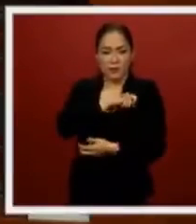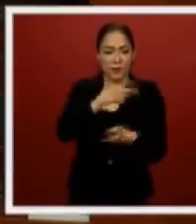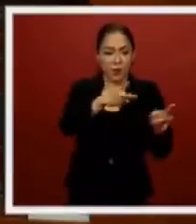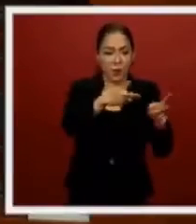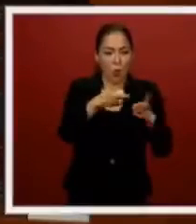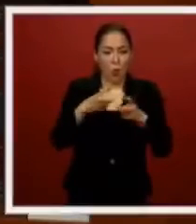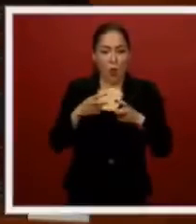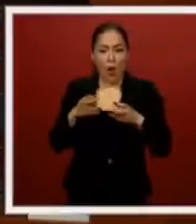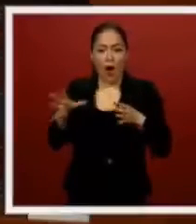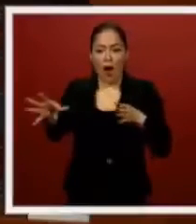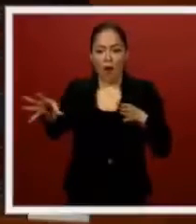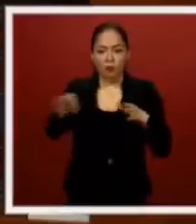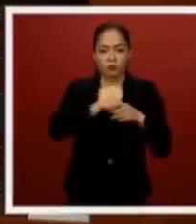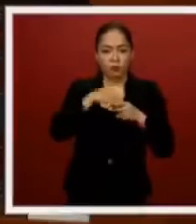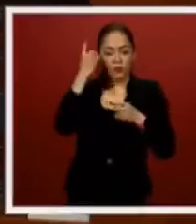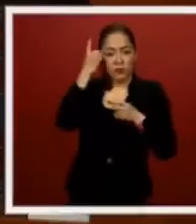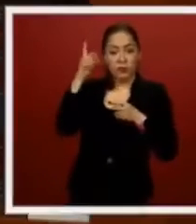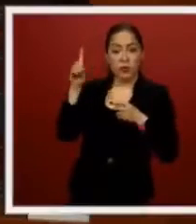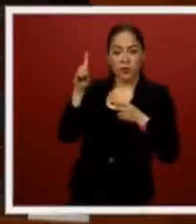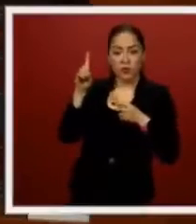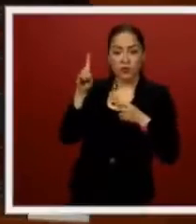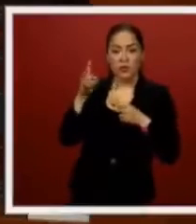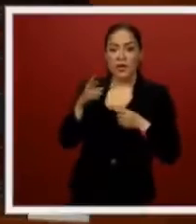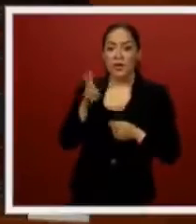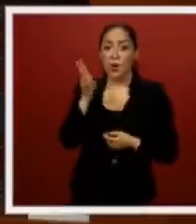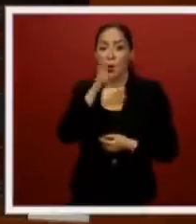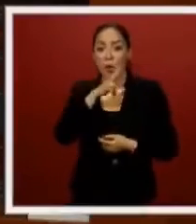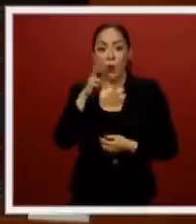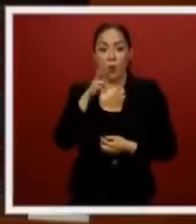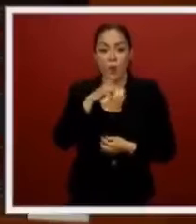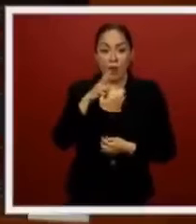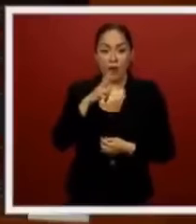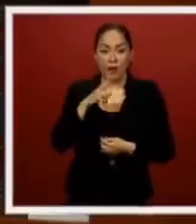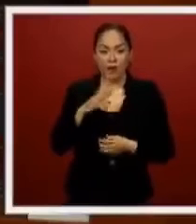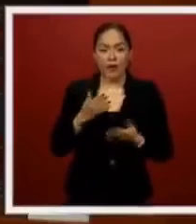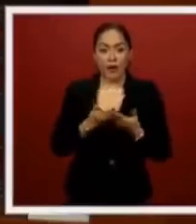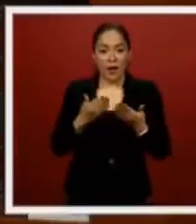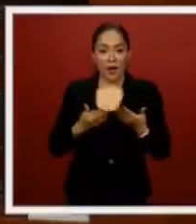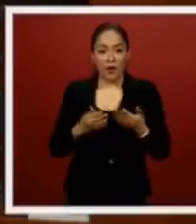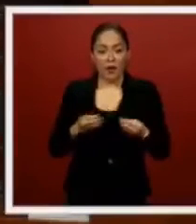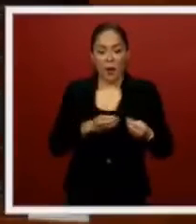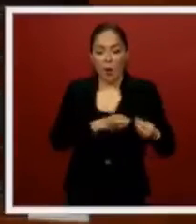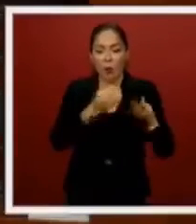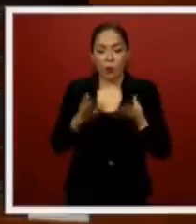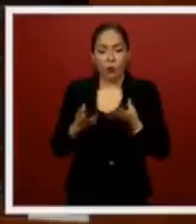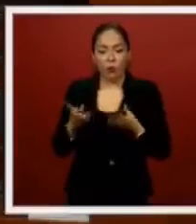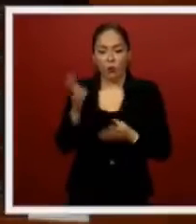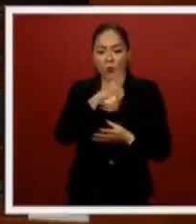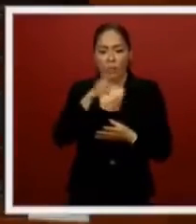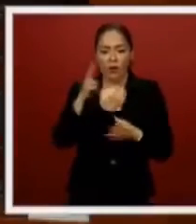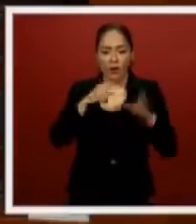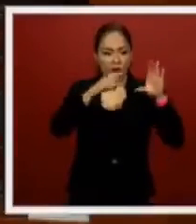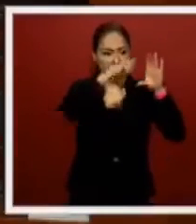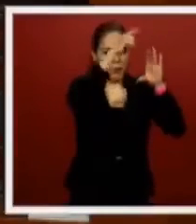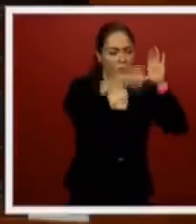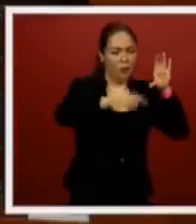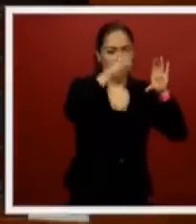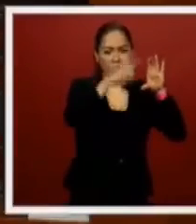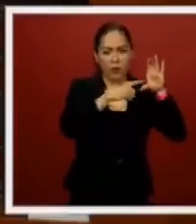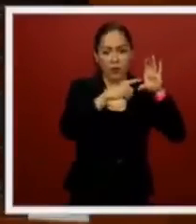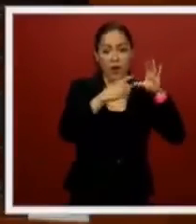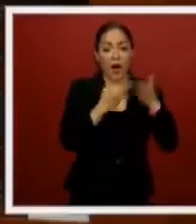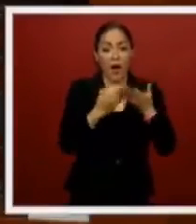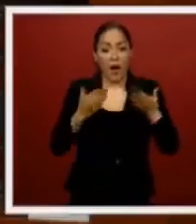aire y producen energía eléctrica a través de estas grandes turbinas, la energía eólica. Se apropian del agua